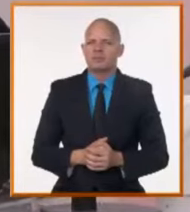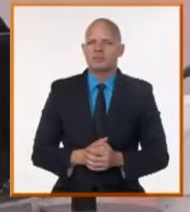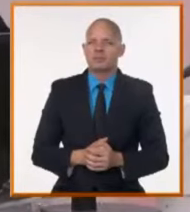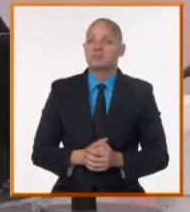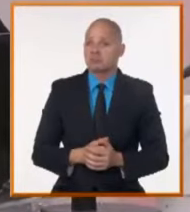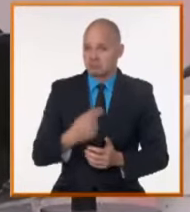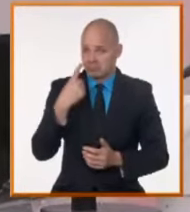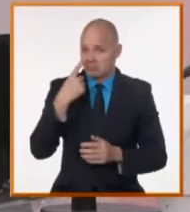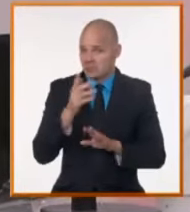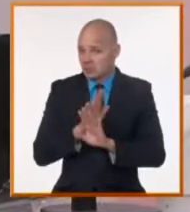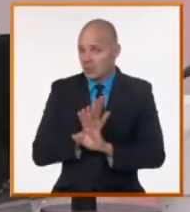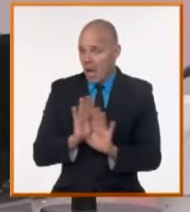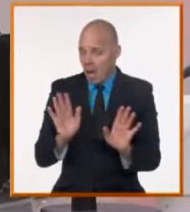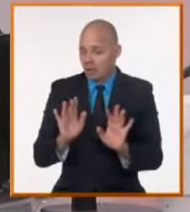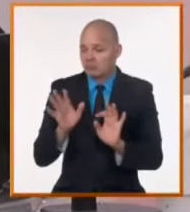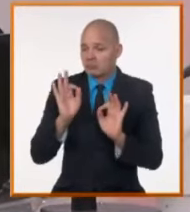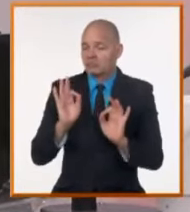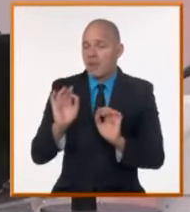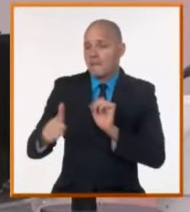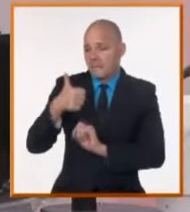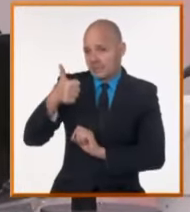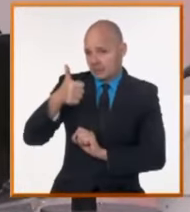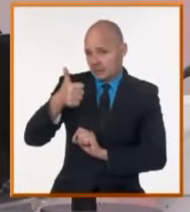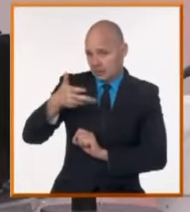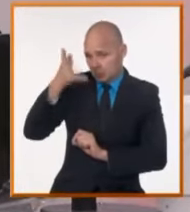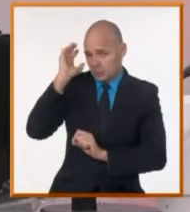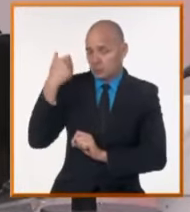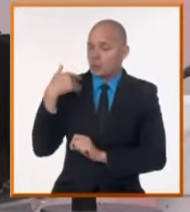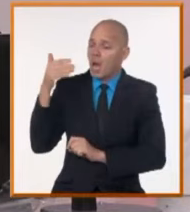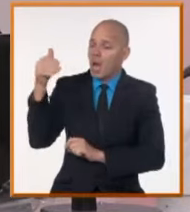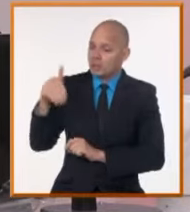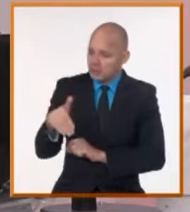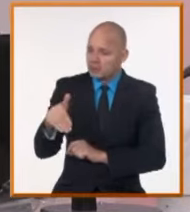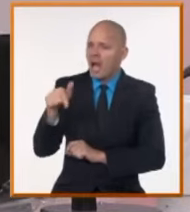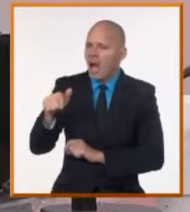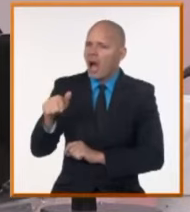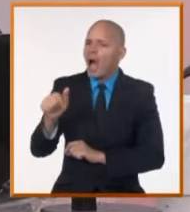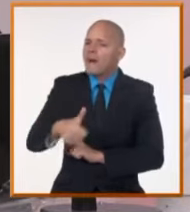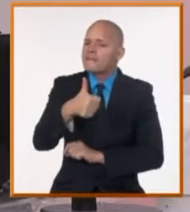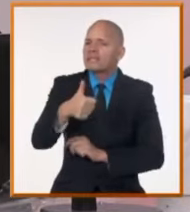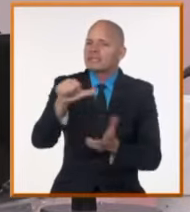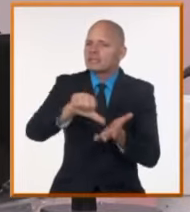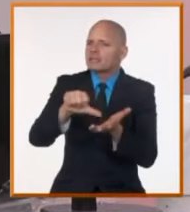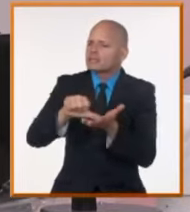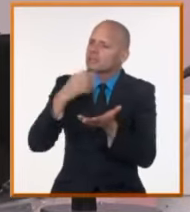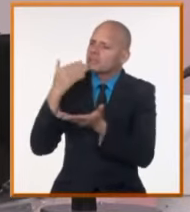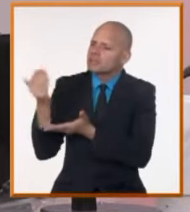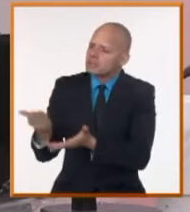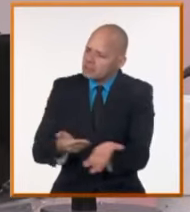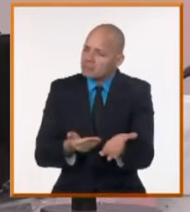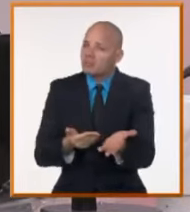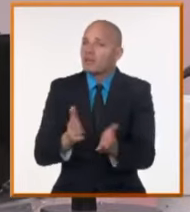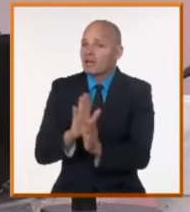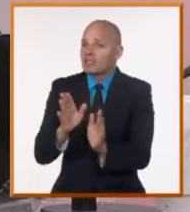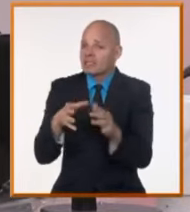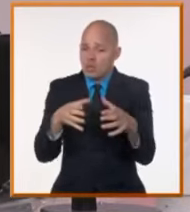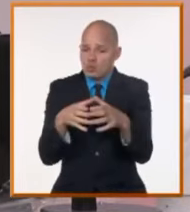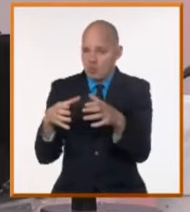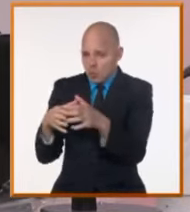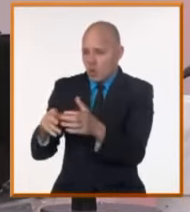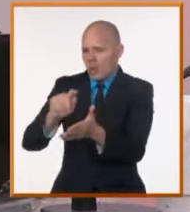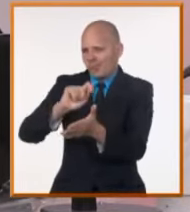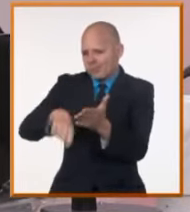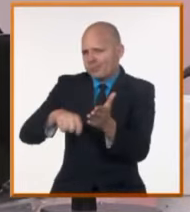del recibimiento oficial. También ha trascendido la firma de algunos acuerdos en materia energética, en materia